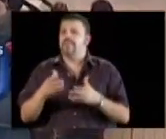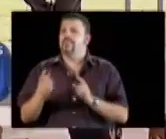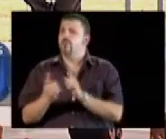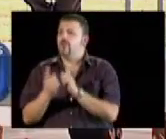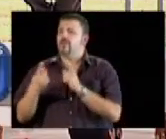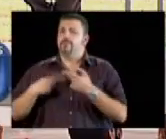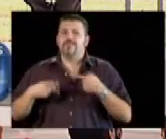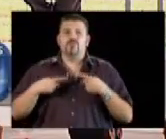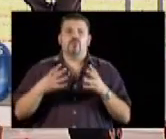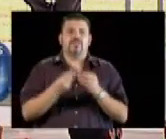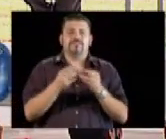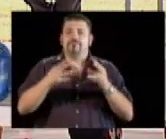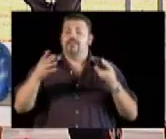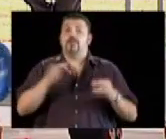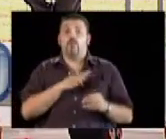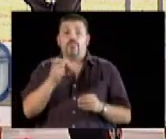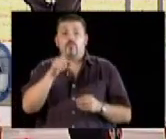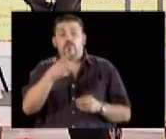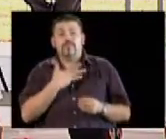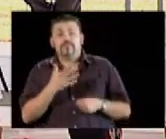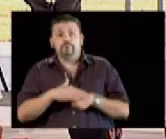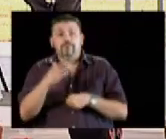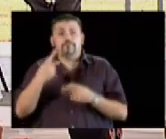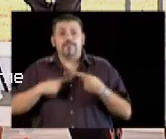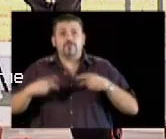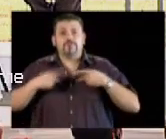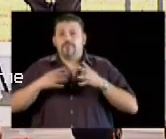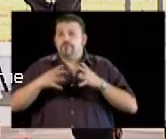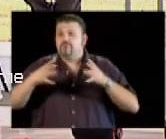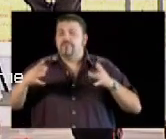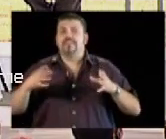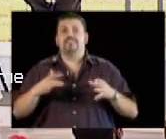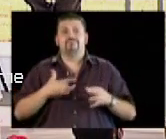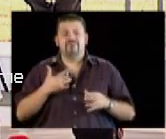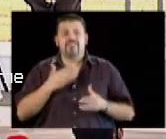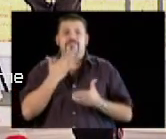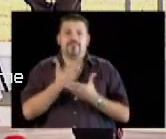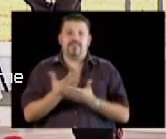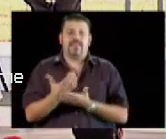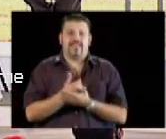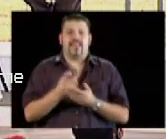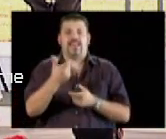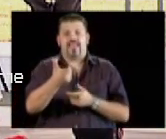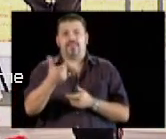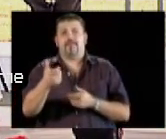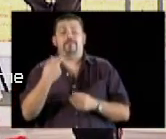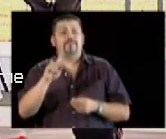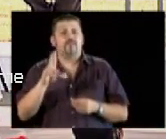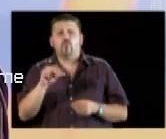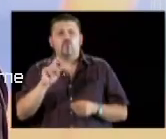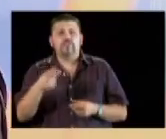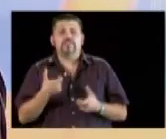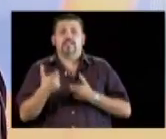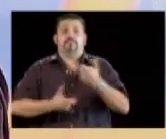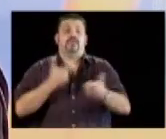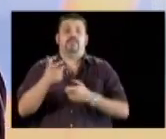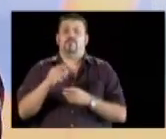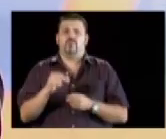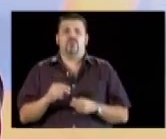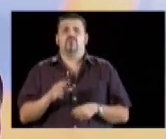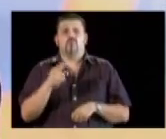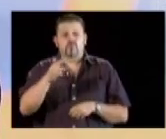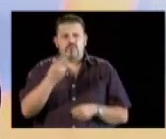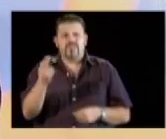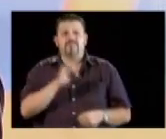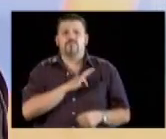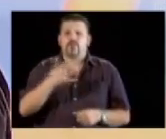hemos perseguido los resultados y vean lo que ha sucedido. Cuando yo empecé, empecé con una mano detrás y otra por delante. No tenía dinero, no tenían